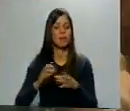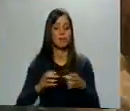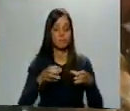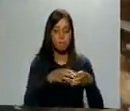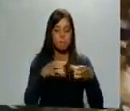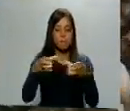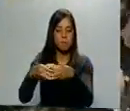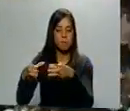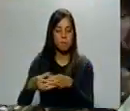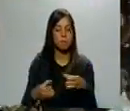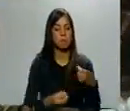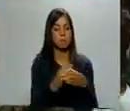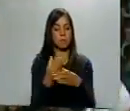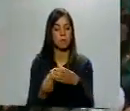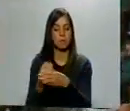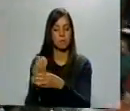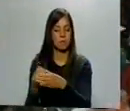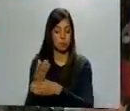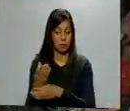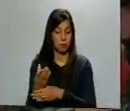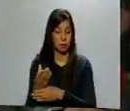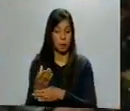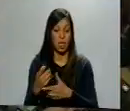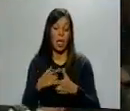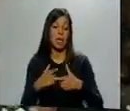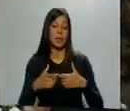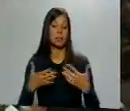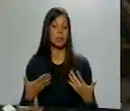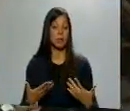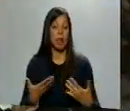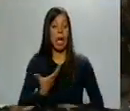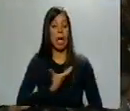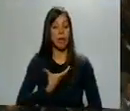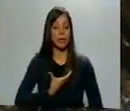Es innecesaria estas instituciones